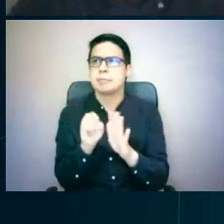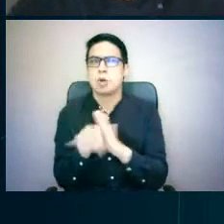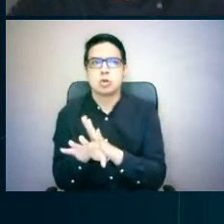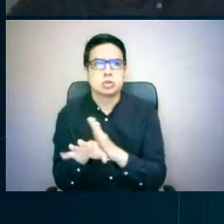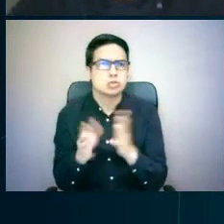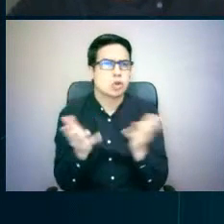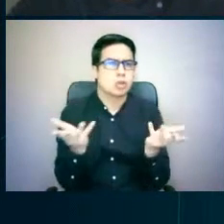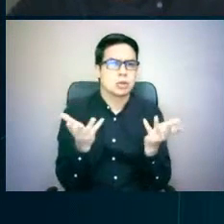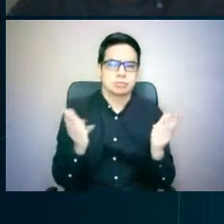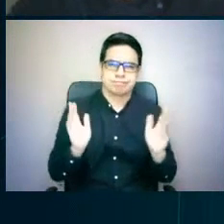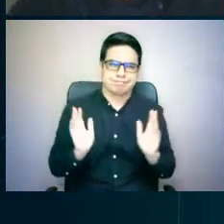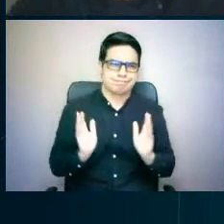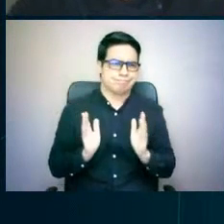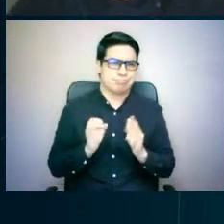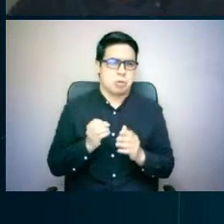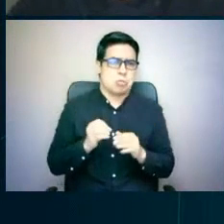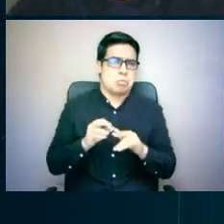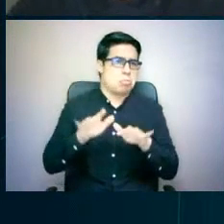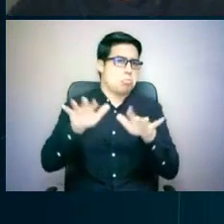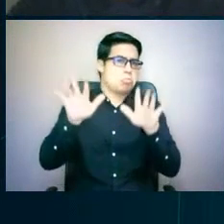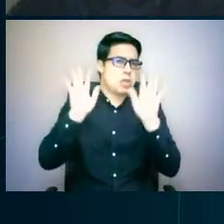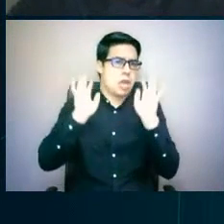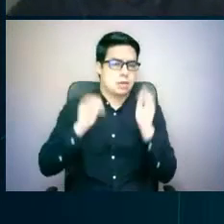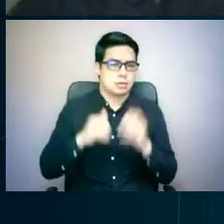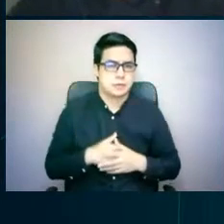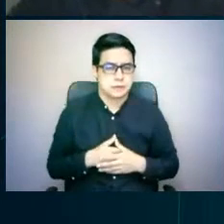una reducción de costos ahí en el OPEX.